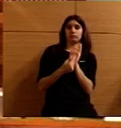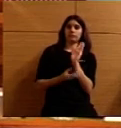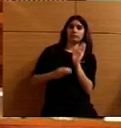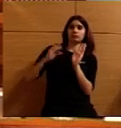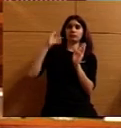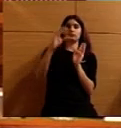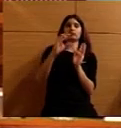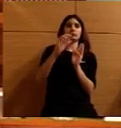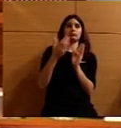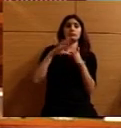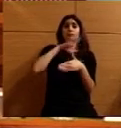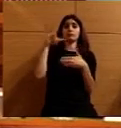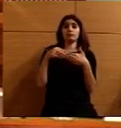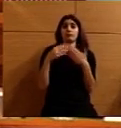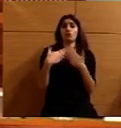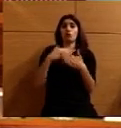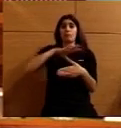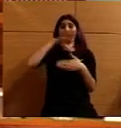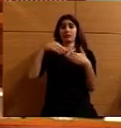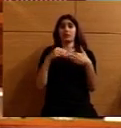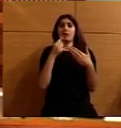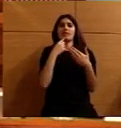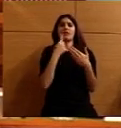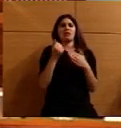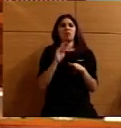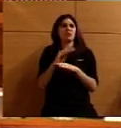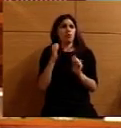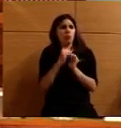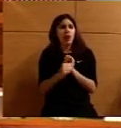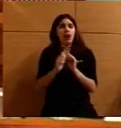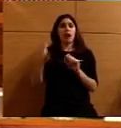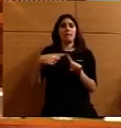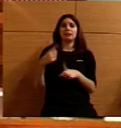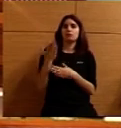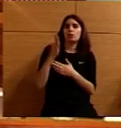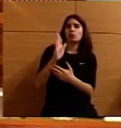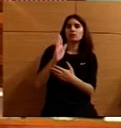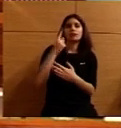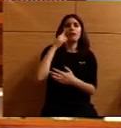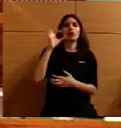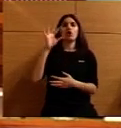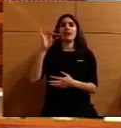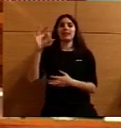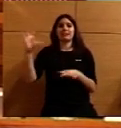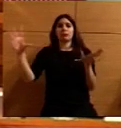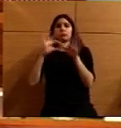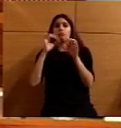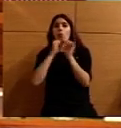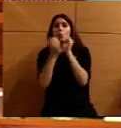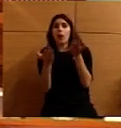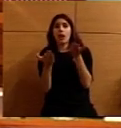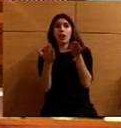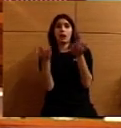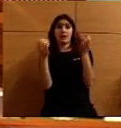aportamos un documento en el cual decimos qué inversión realizamos y la alineación al ODS que vamos, si